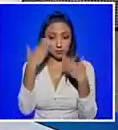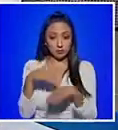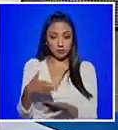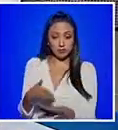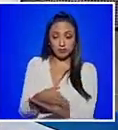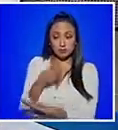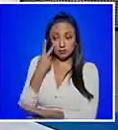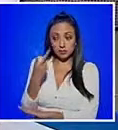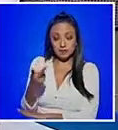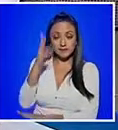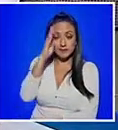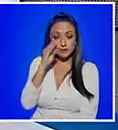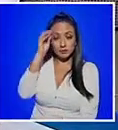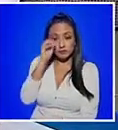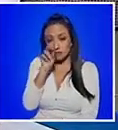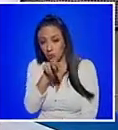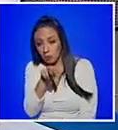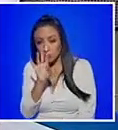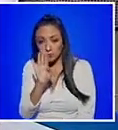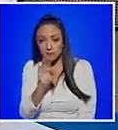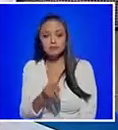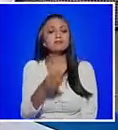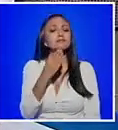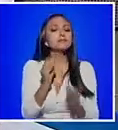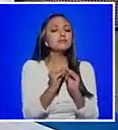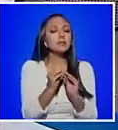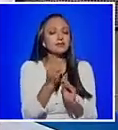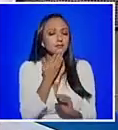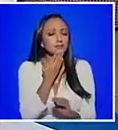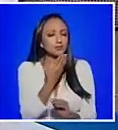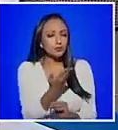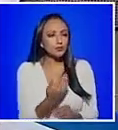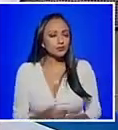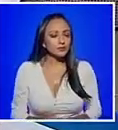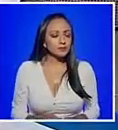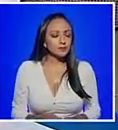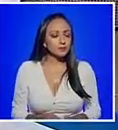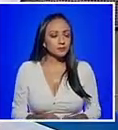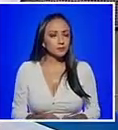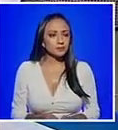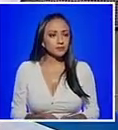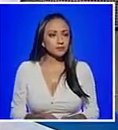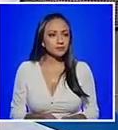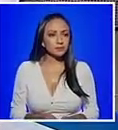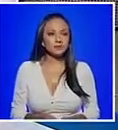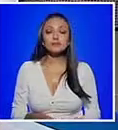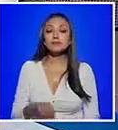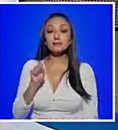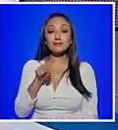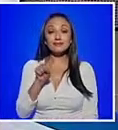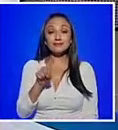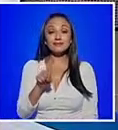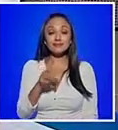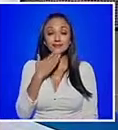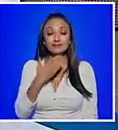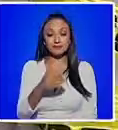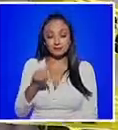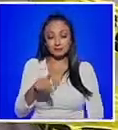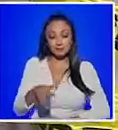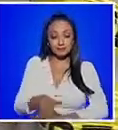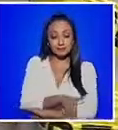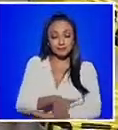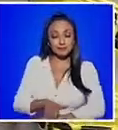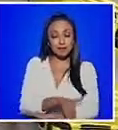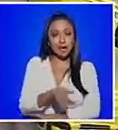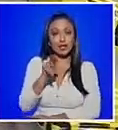través de la cámara, a través de la pantalla. Alex, cuéntanos más. Así es justo la calle Marcelina Nolivos